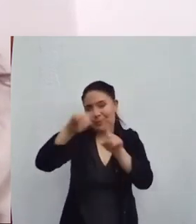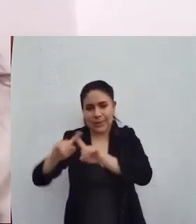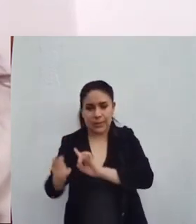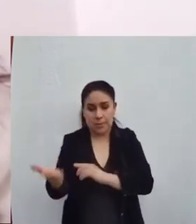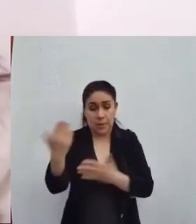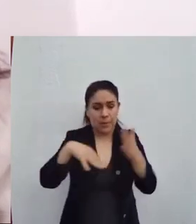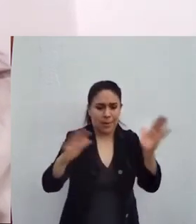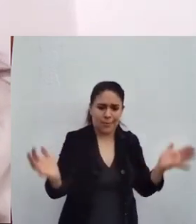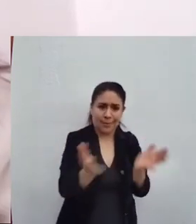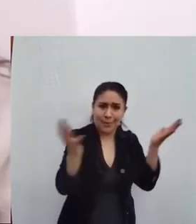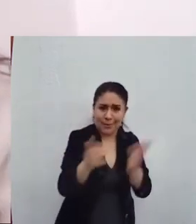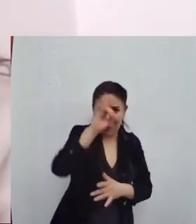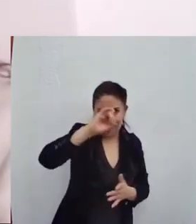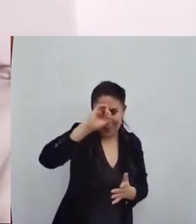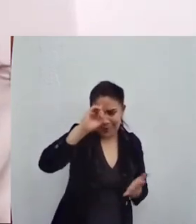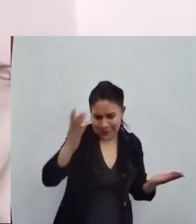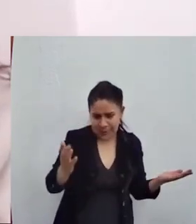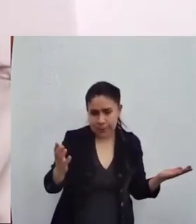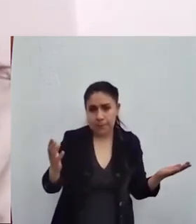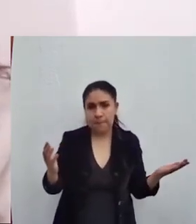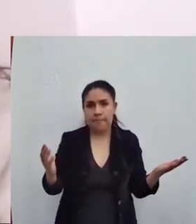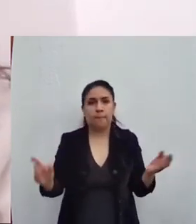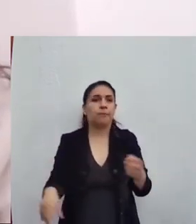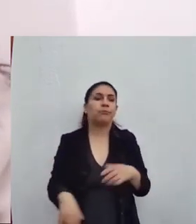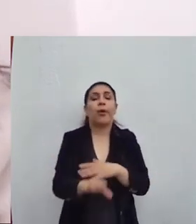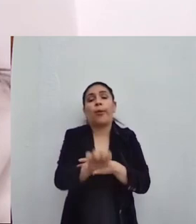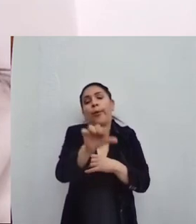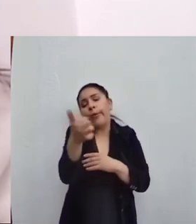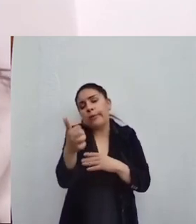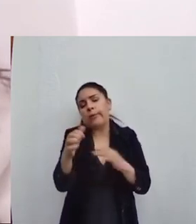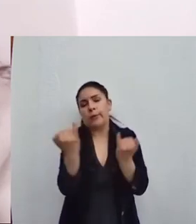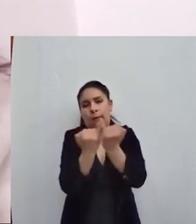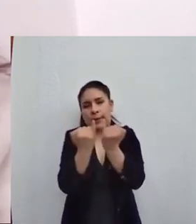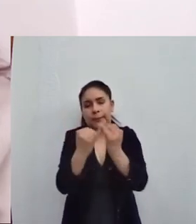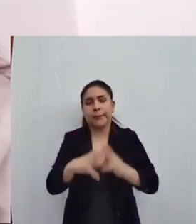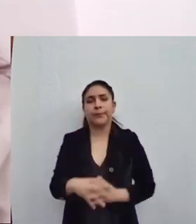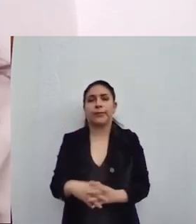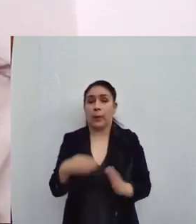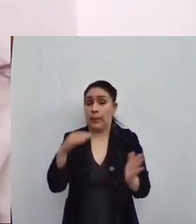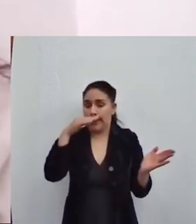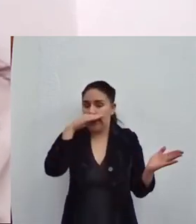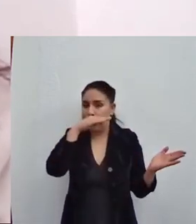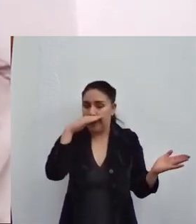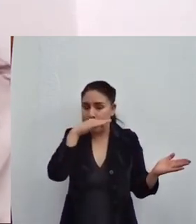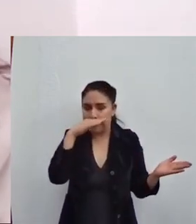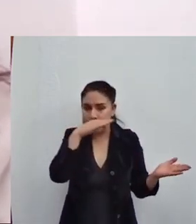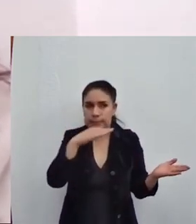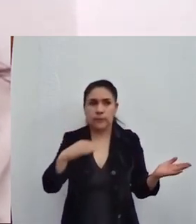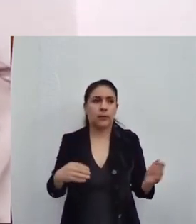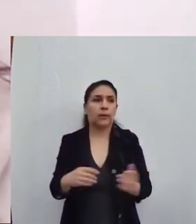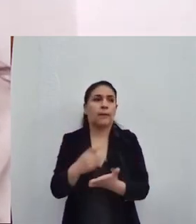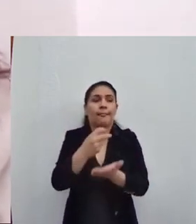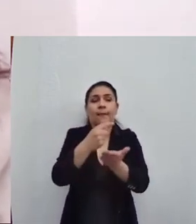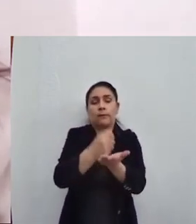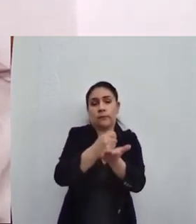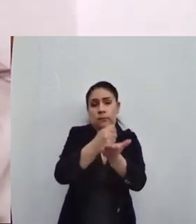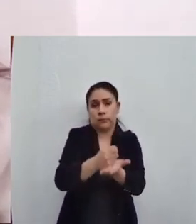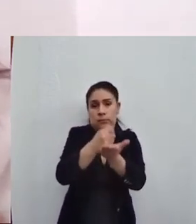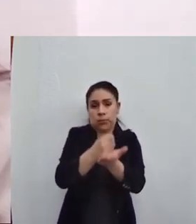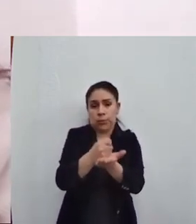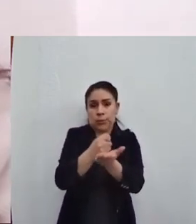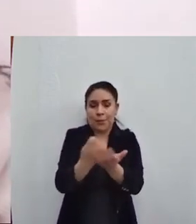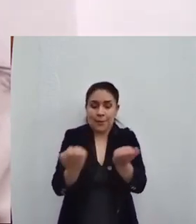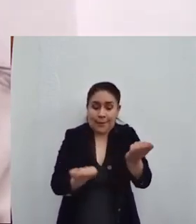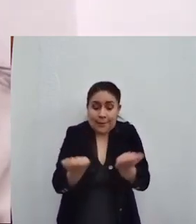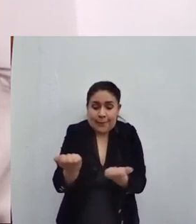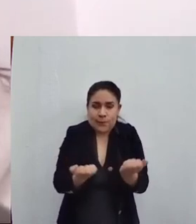discapacidad. Y por otra parte tenemos clases gratuitas para poder fortalecer músculos. Tenemos actividades